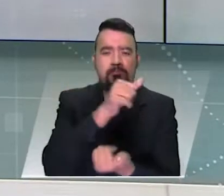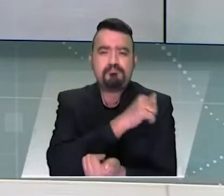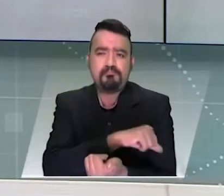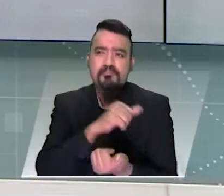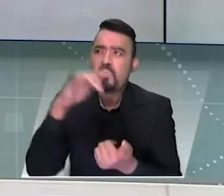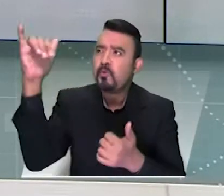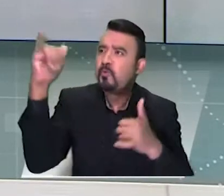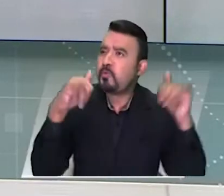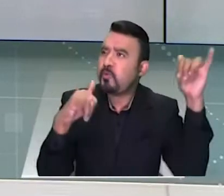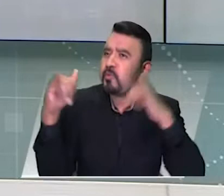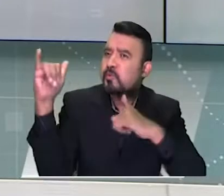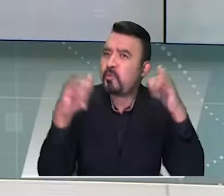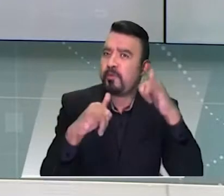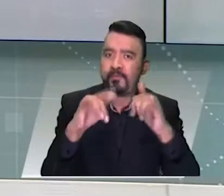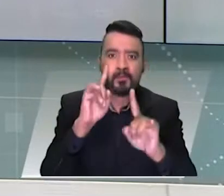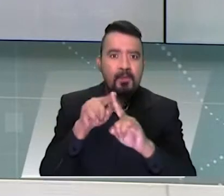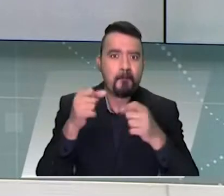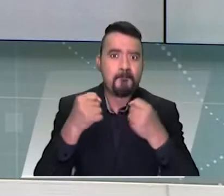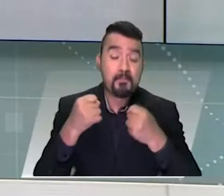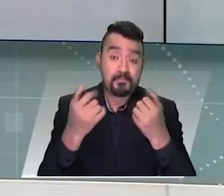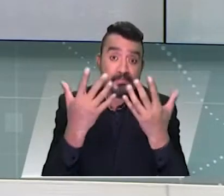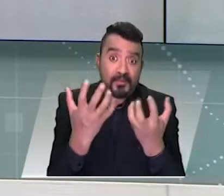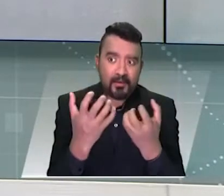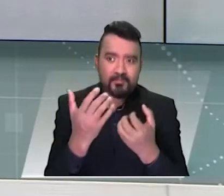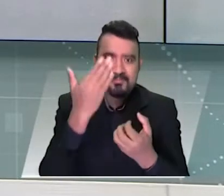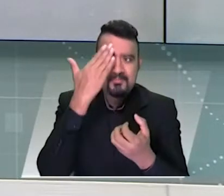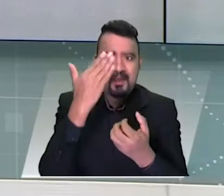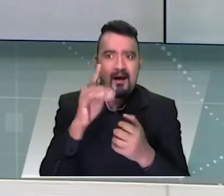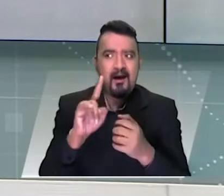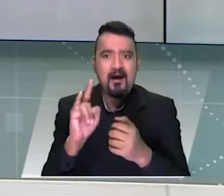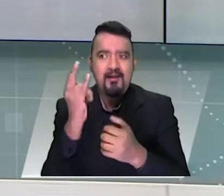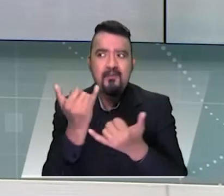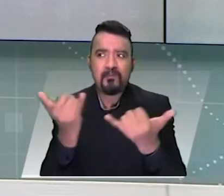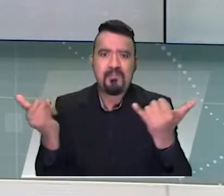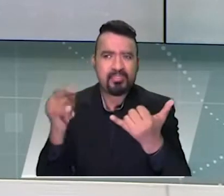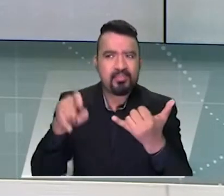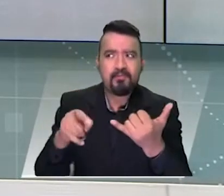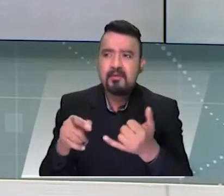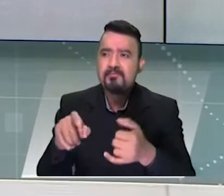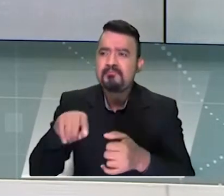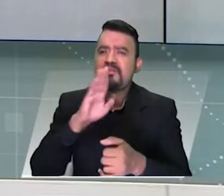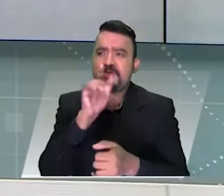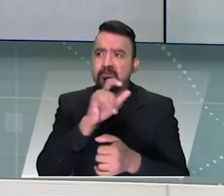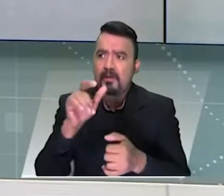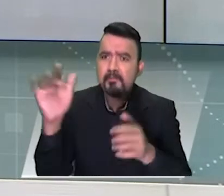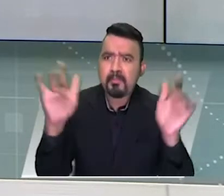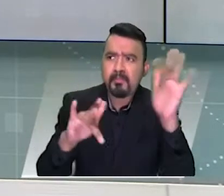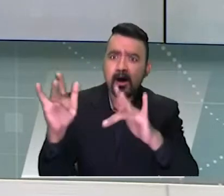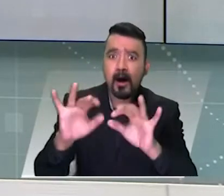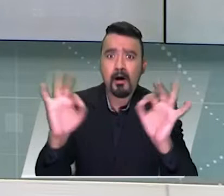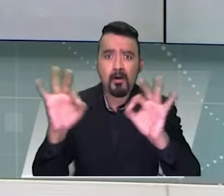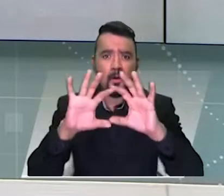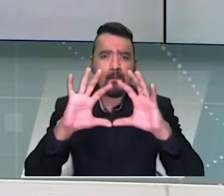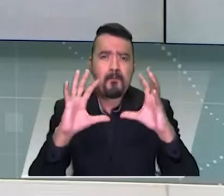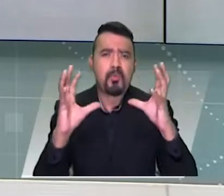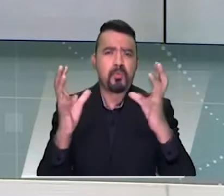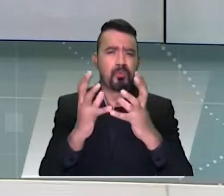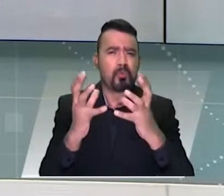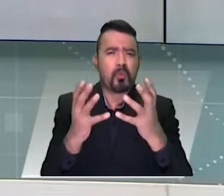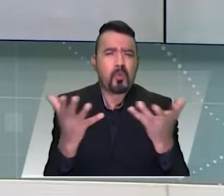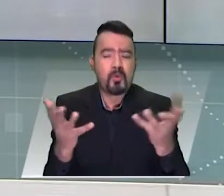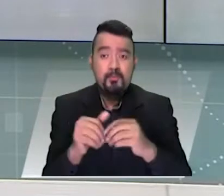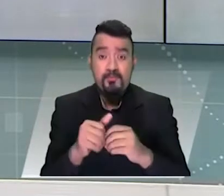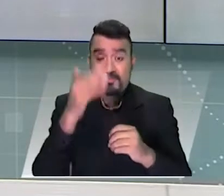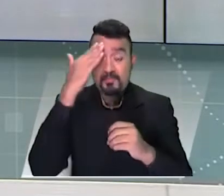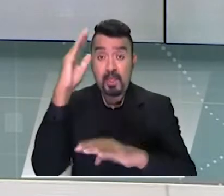la demanda de los mercados internacionales y locales que además responde también a la tendencia del turismo mundial el país se dividió en